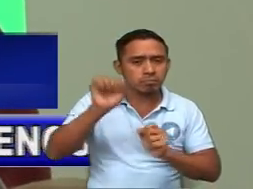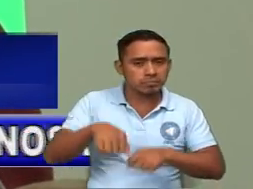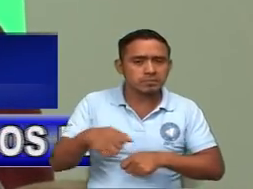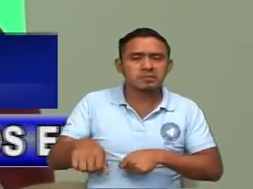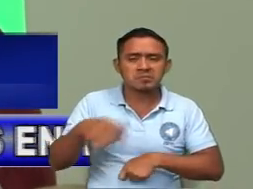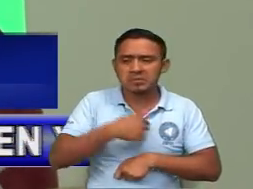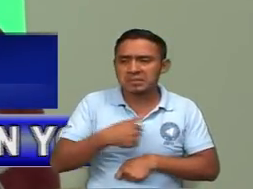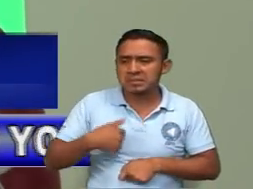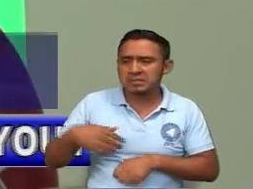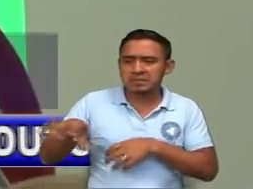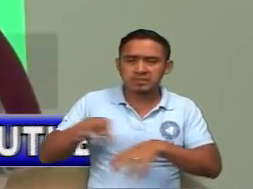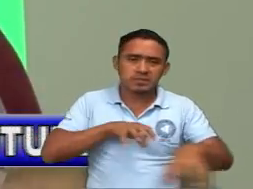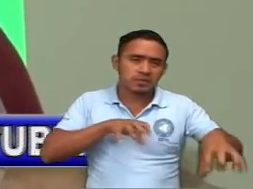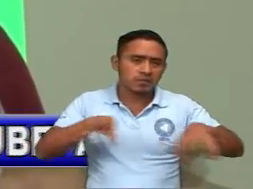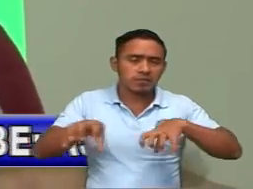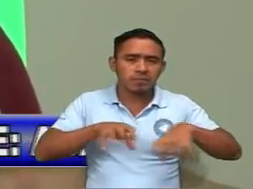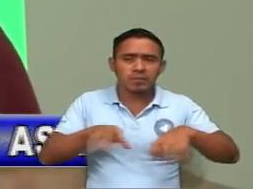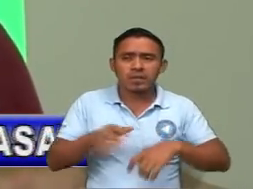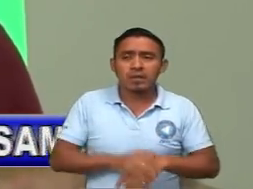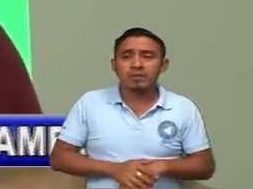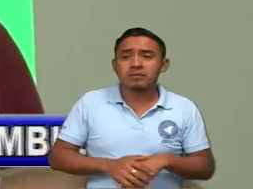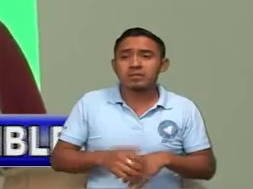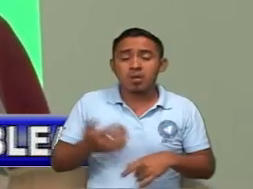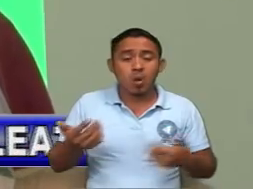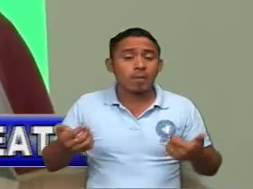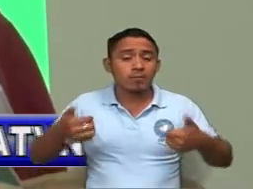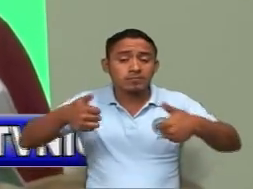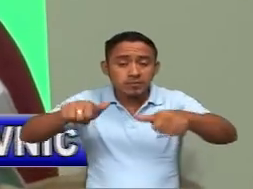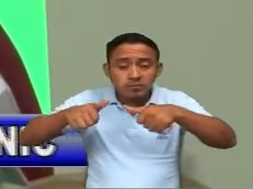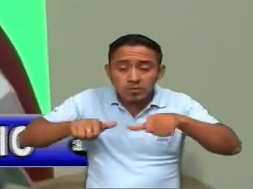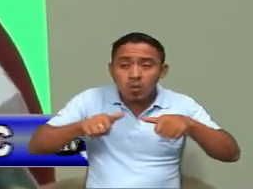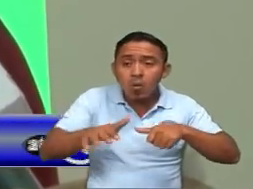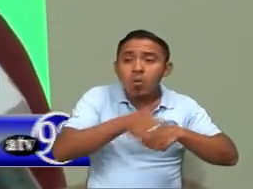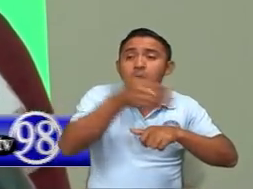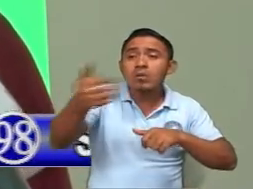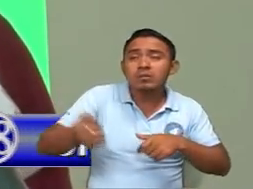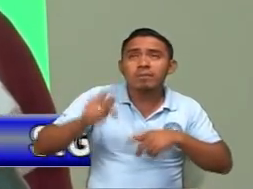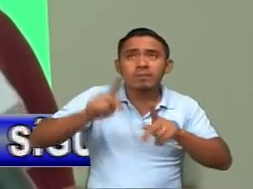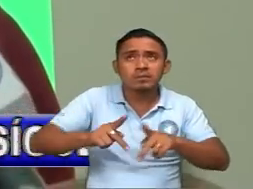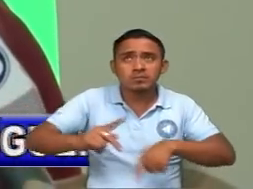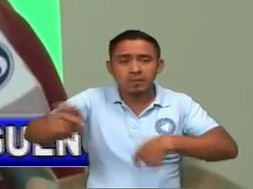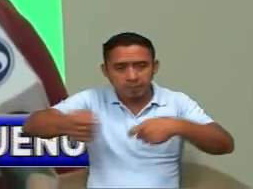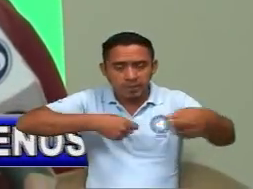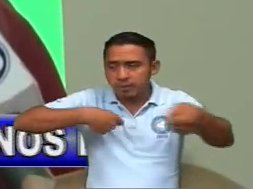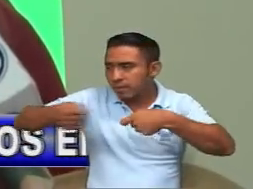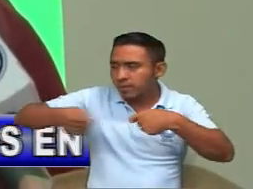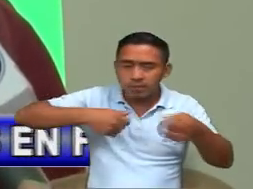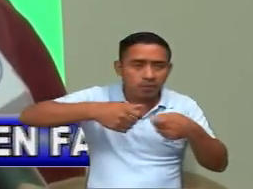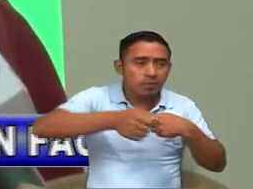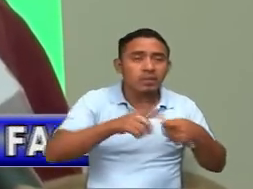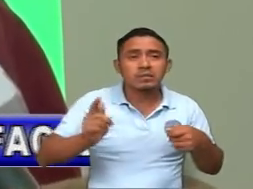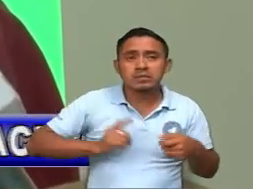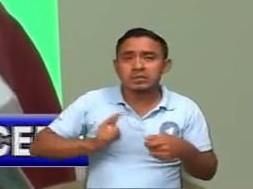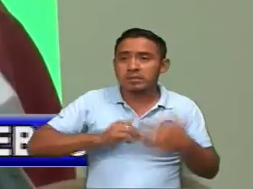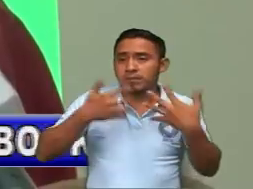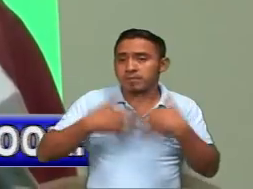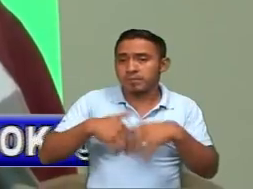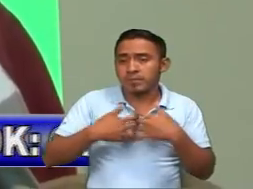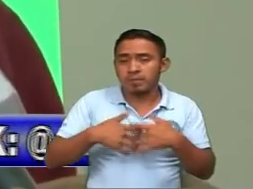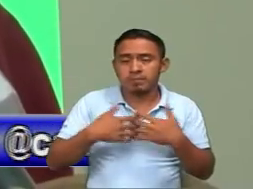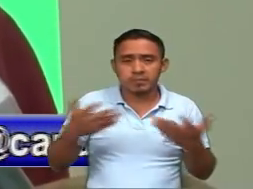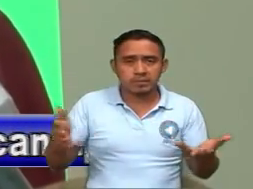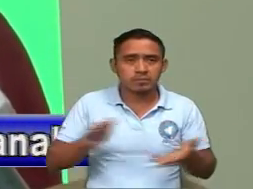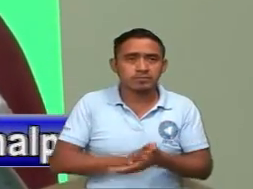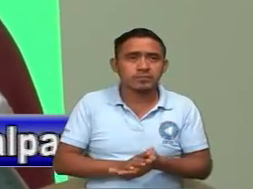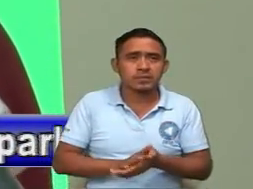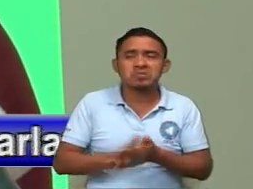podemos hacer enlazamiento con otros comerciantes y con personas que tienen sus empresas, sus negocios.